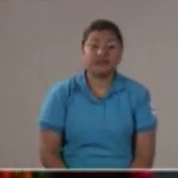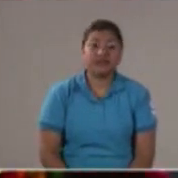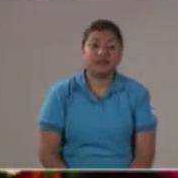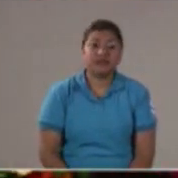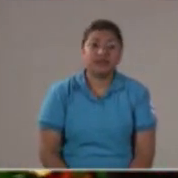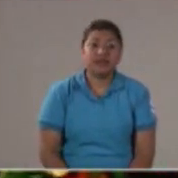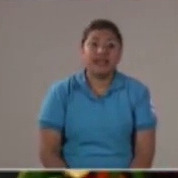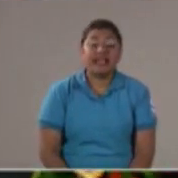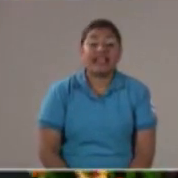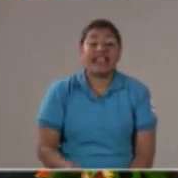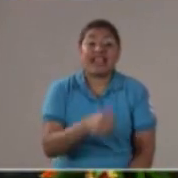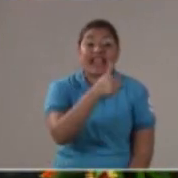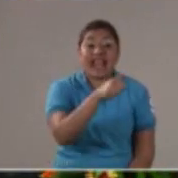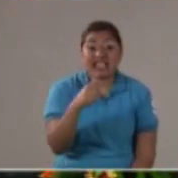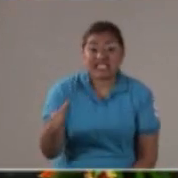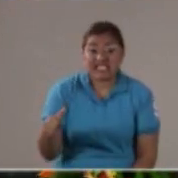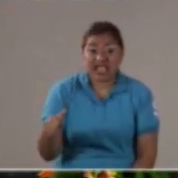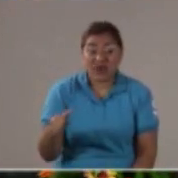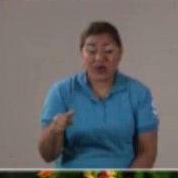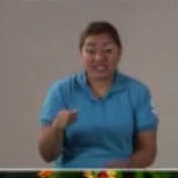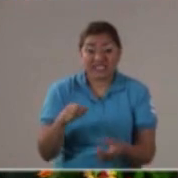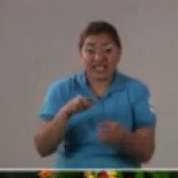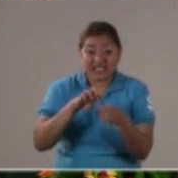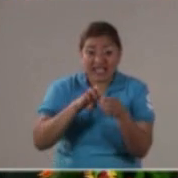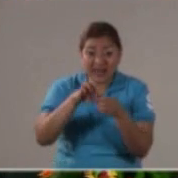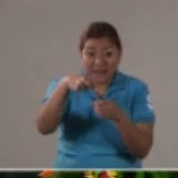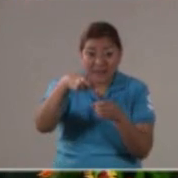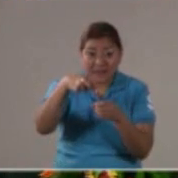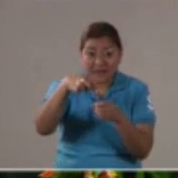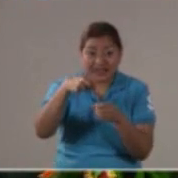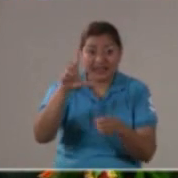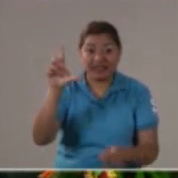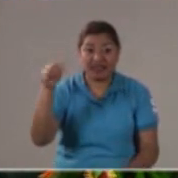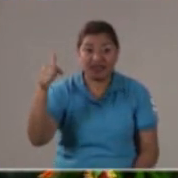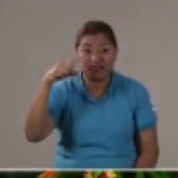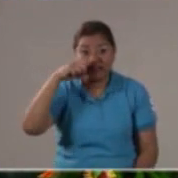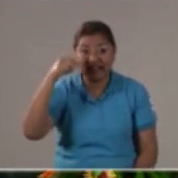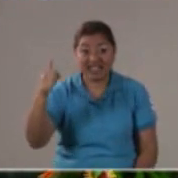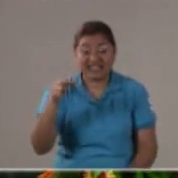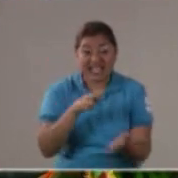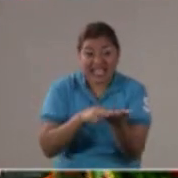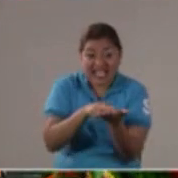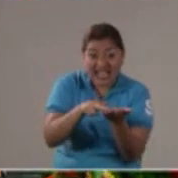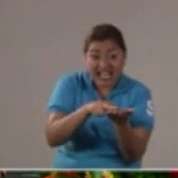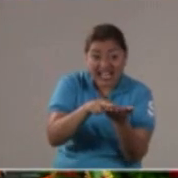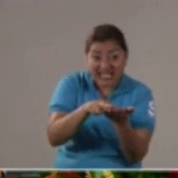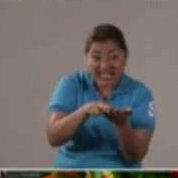Que en las aguas en lata hay un estudio que se hizo que las ratas